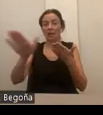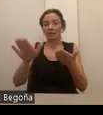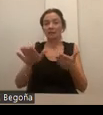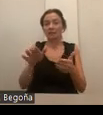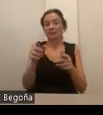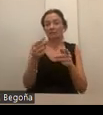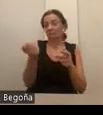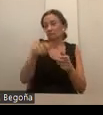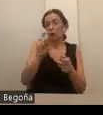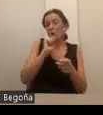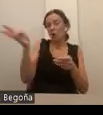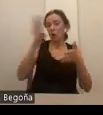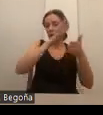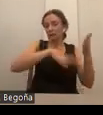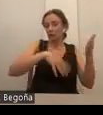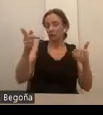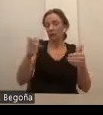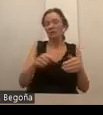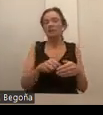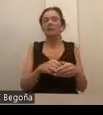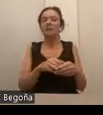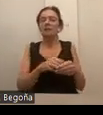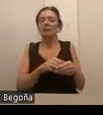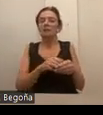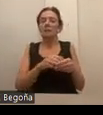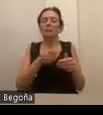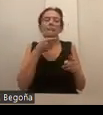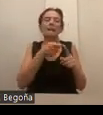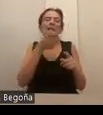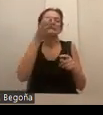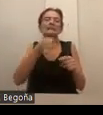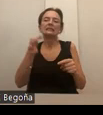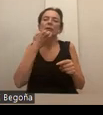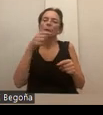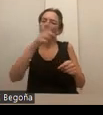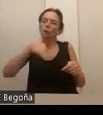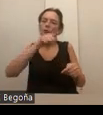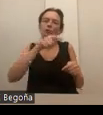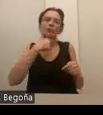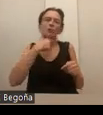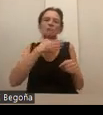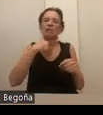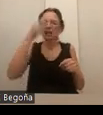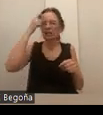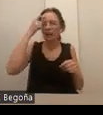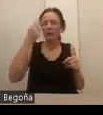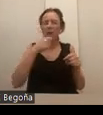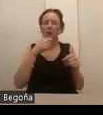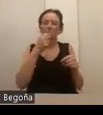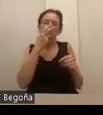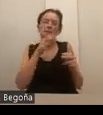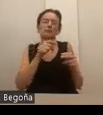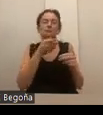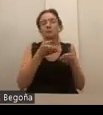comentado, como la Liga Reumatológica, a la que podáis dirigiros y que os oriente también un poquito en cuanto al tipo